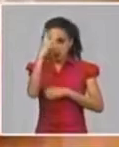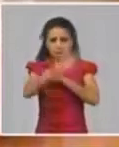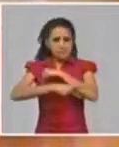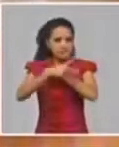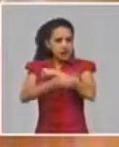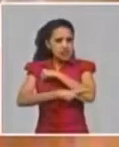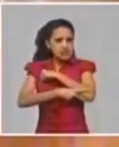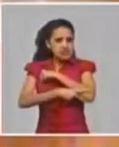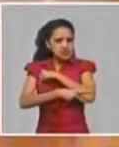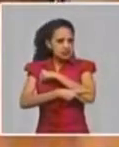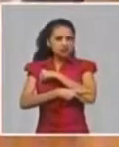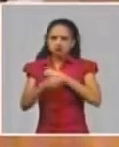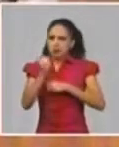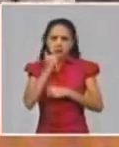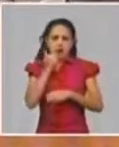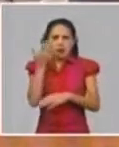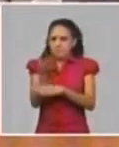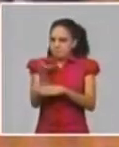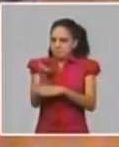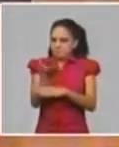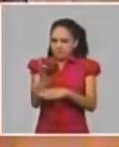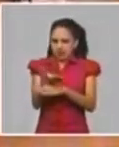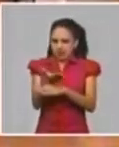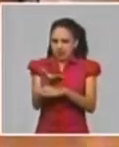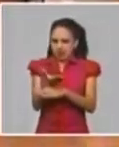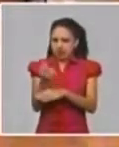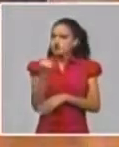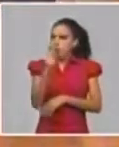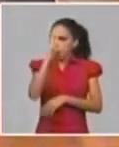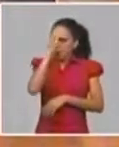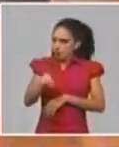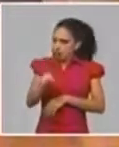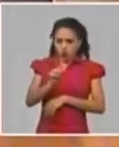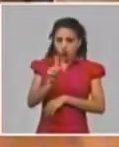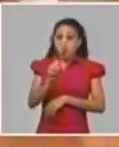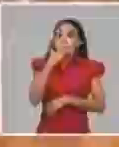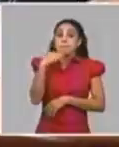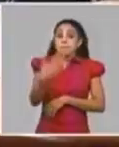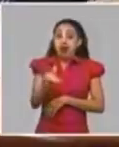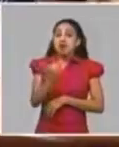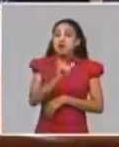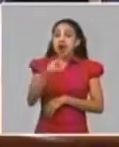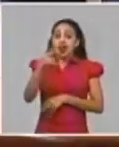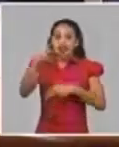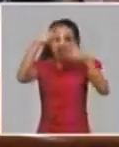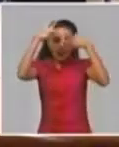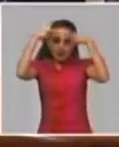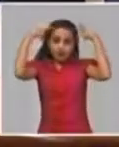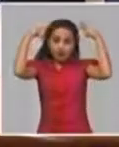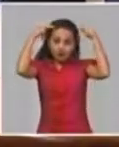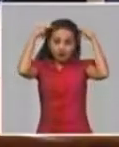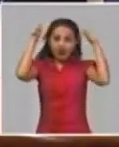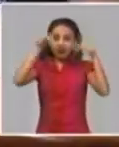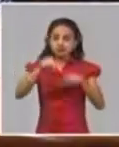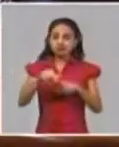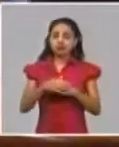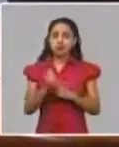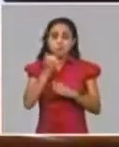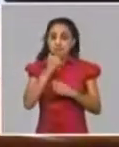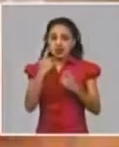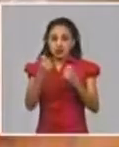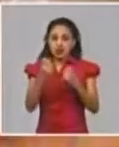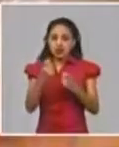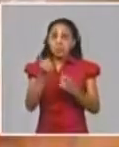frecuencia reclaman, no solo los médicos, las enfermeras. Incluso en muchos países. Es uno de los que más está en falta entre los profesionales de la salud. Quieren